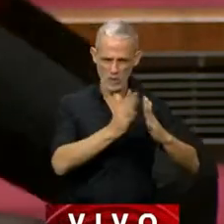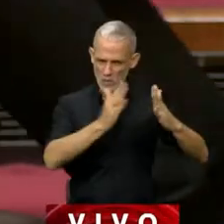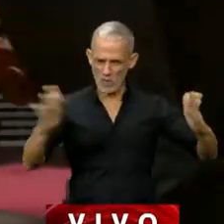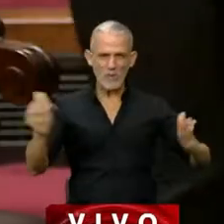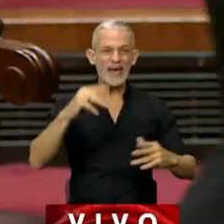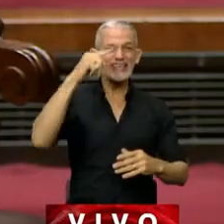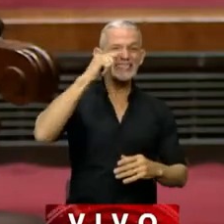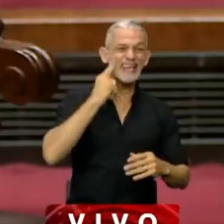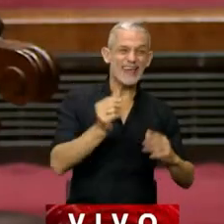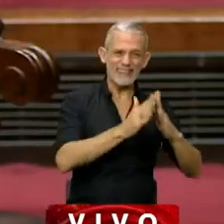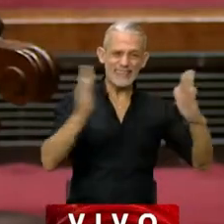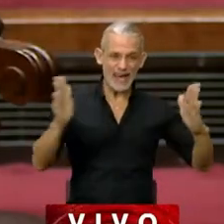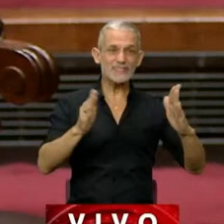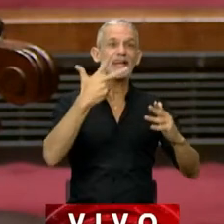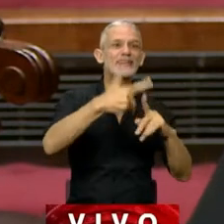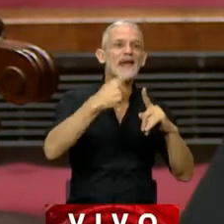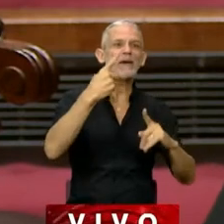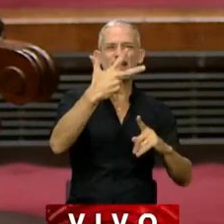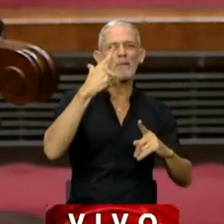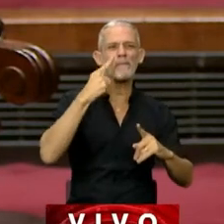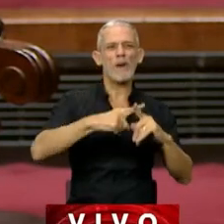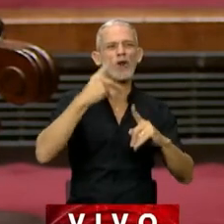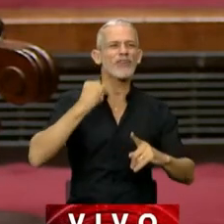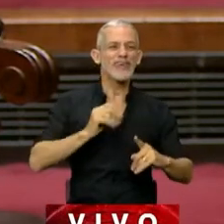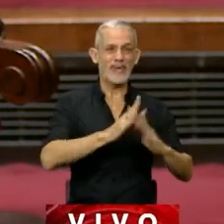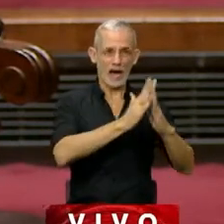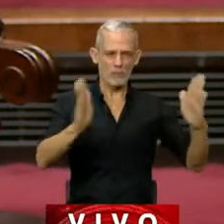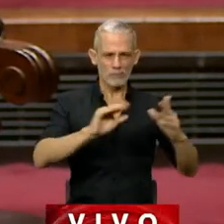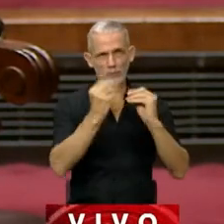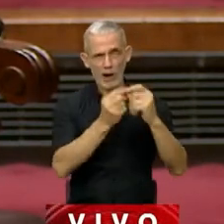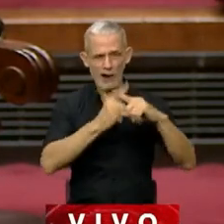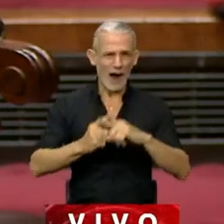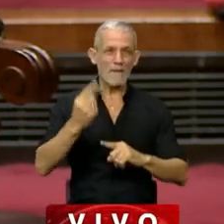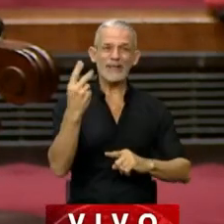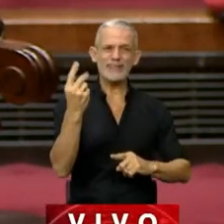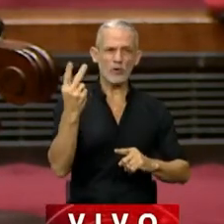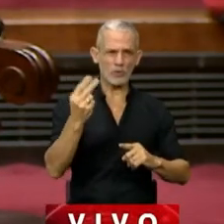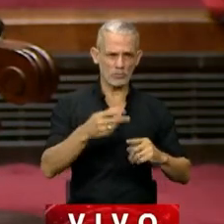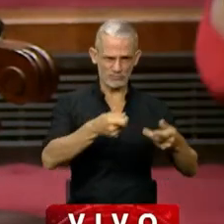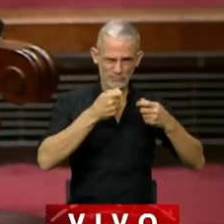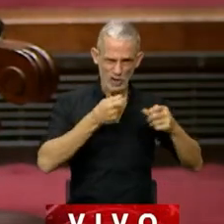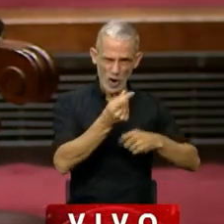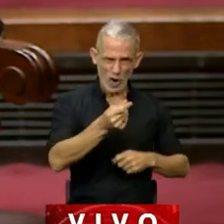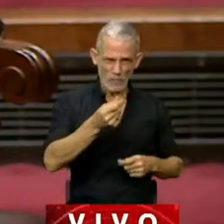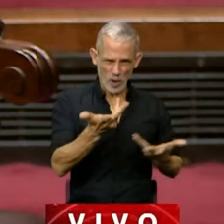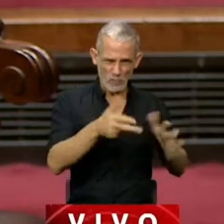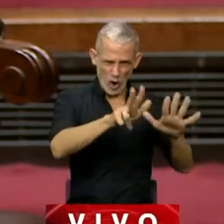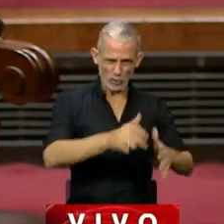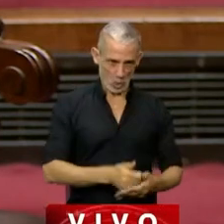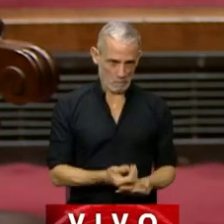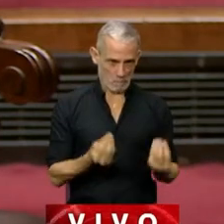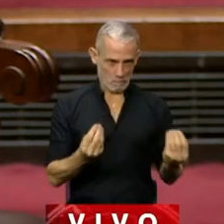tomarlos 7 días a tres comprimidos por día por ejemplo esa forma de prescribir tiene una intencionalidad comercial